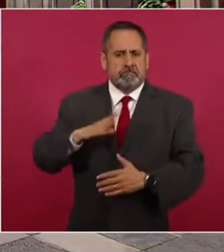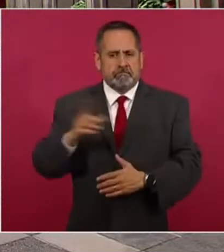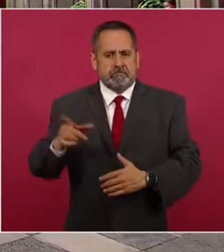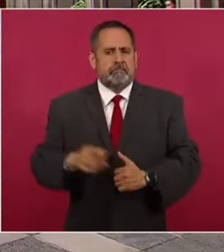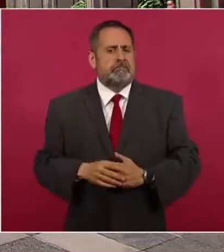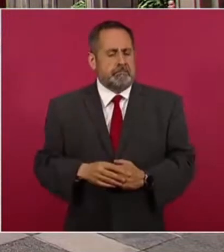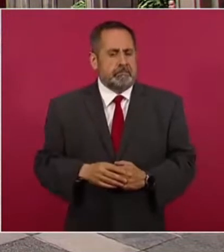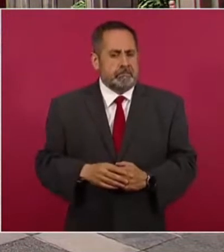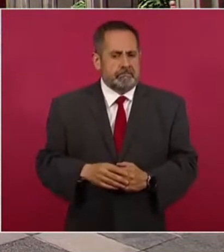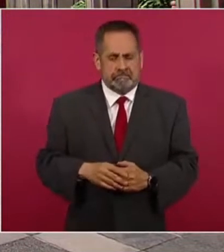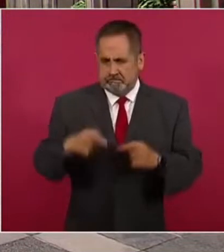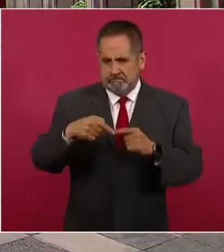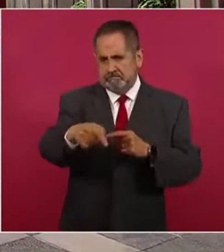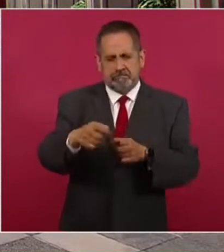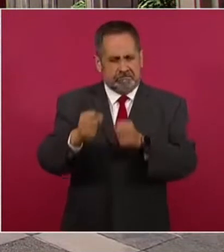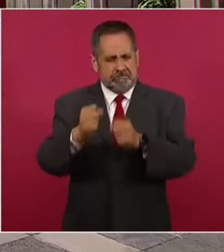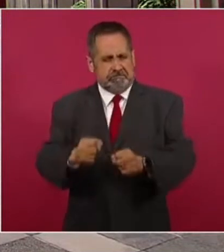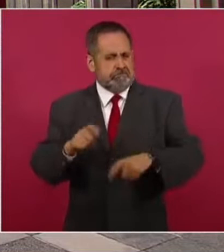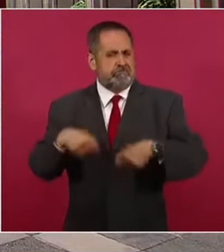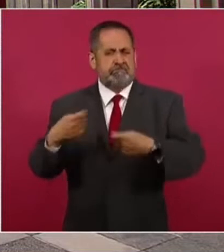Se van a garantizar